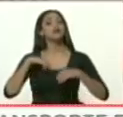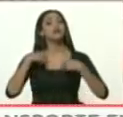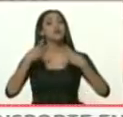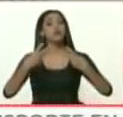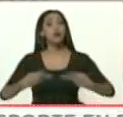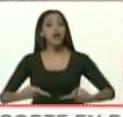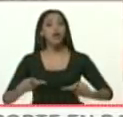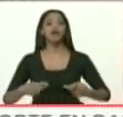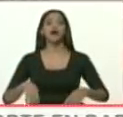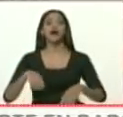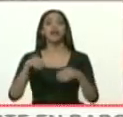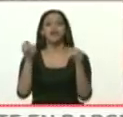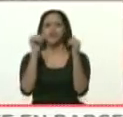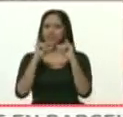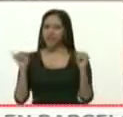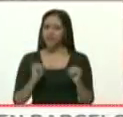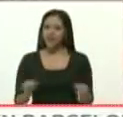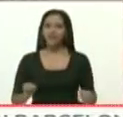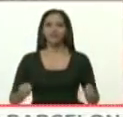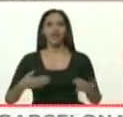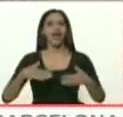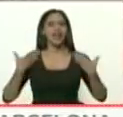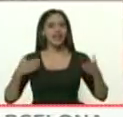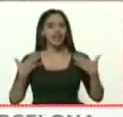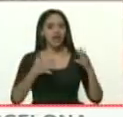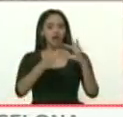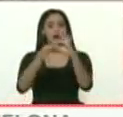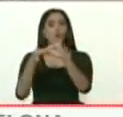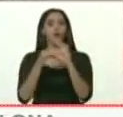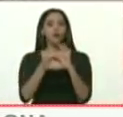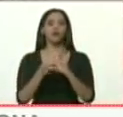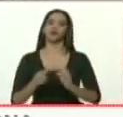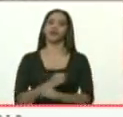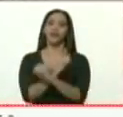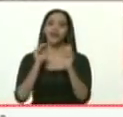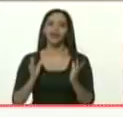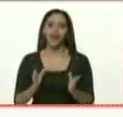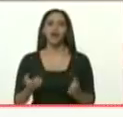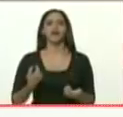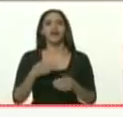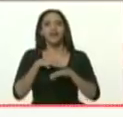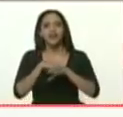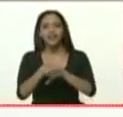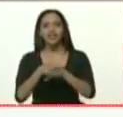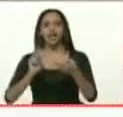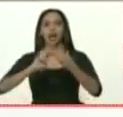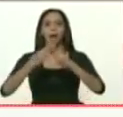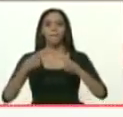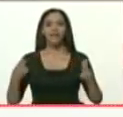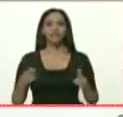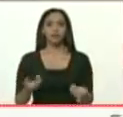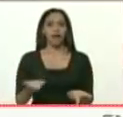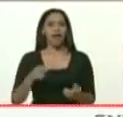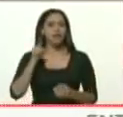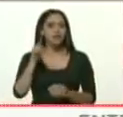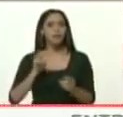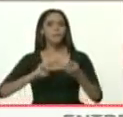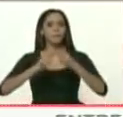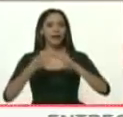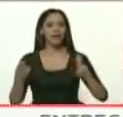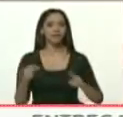alegría, esta temporada de unión, esta temporada, por supuesto, que además implica la paz. Y para que haya paz también debe